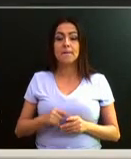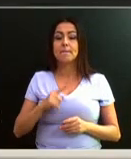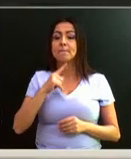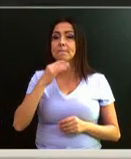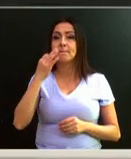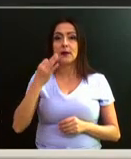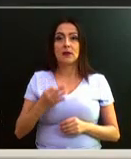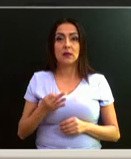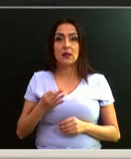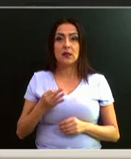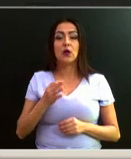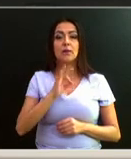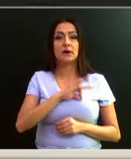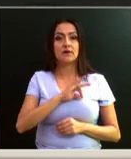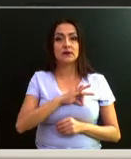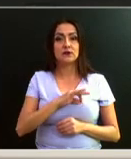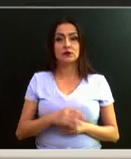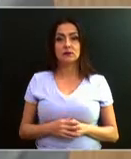verdaderos privilegios.